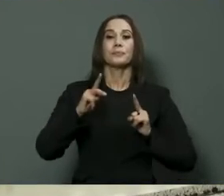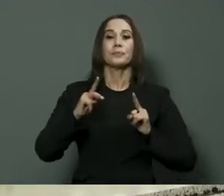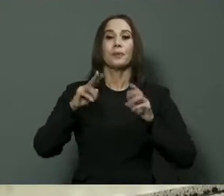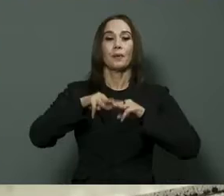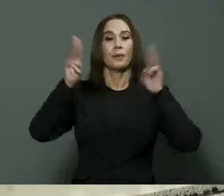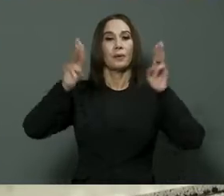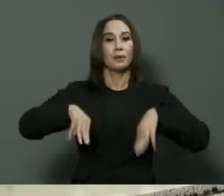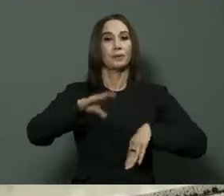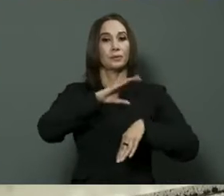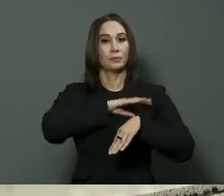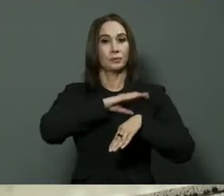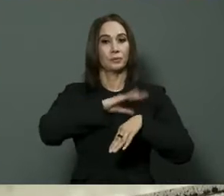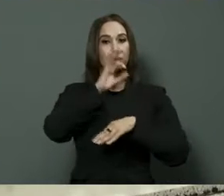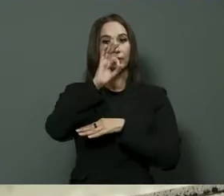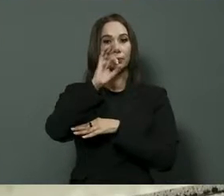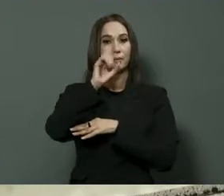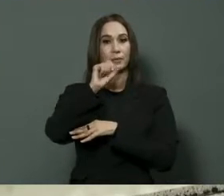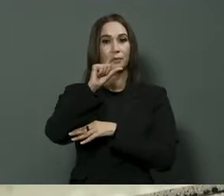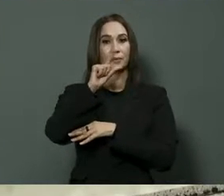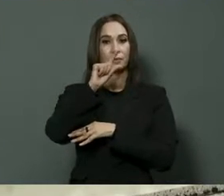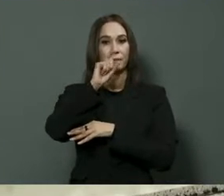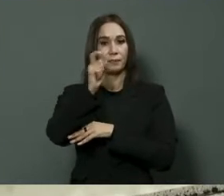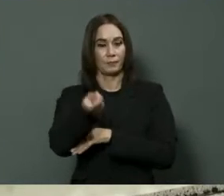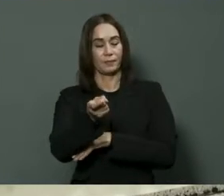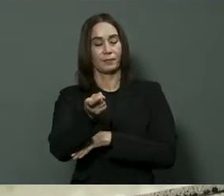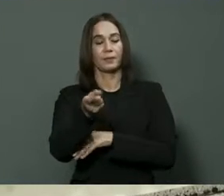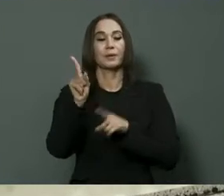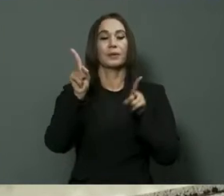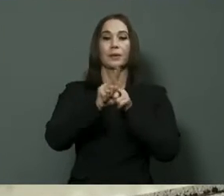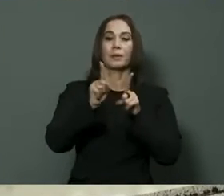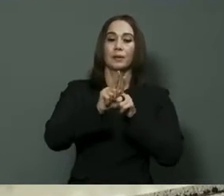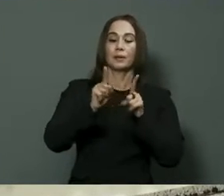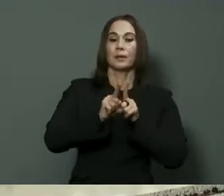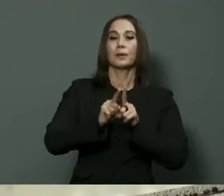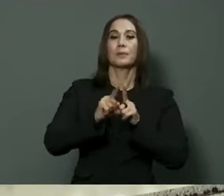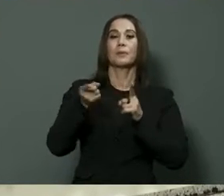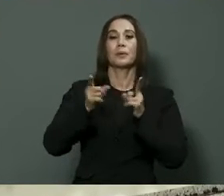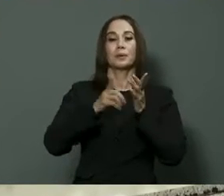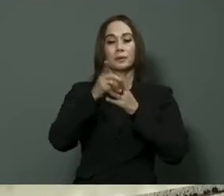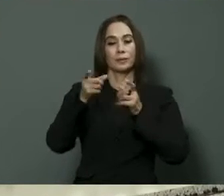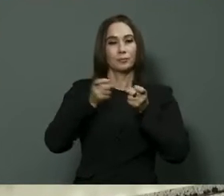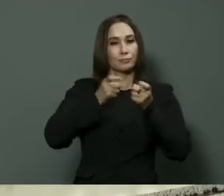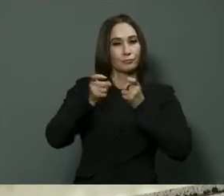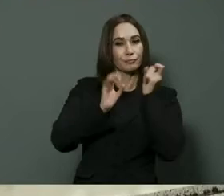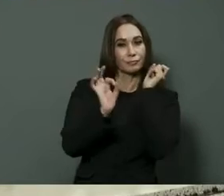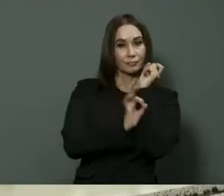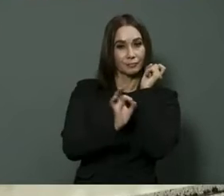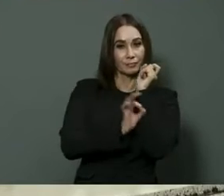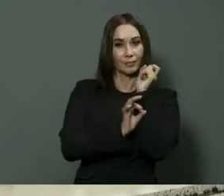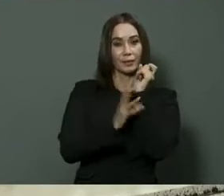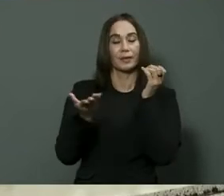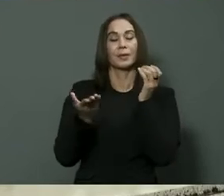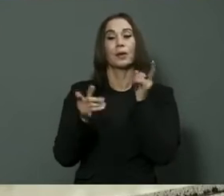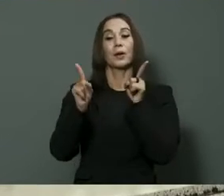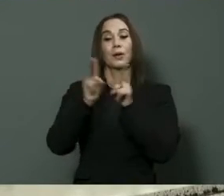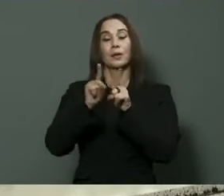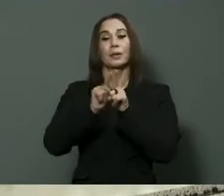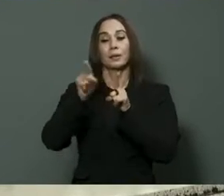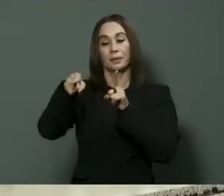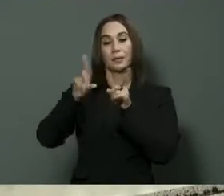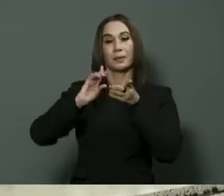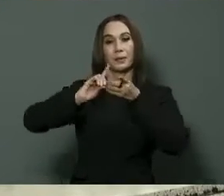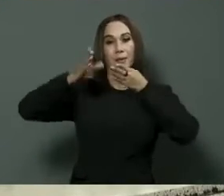Policía, Jesús Félix, al distinguido representante de la Dirección Nacional de Control de Drogas, al general Guzmán Peralta, quien es el